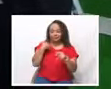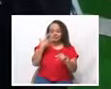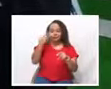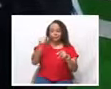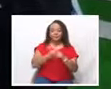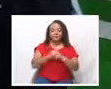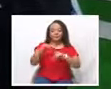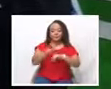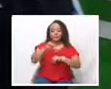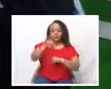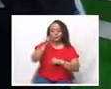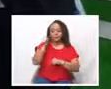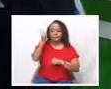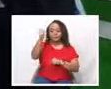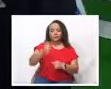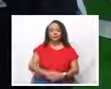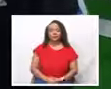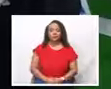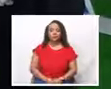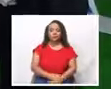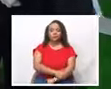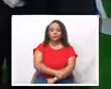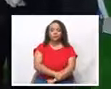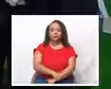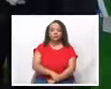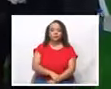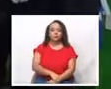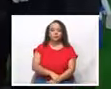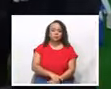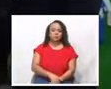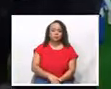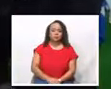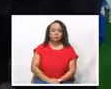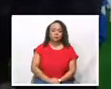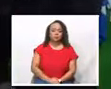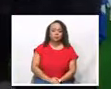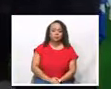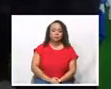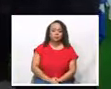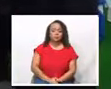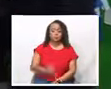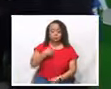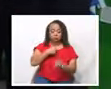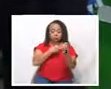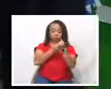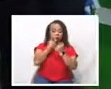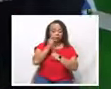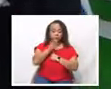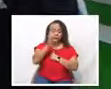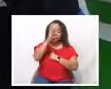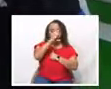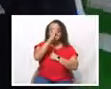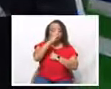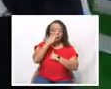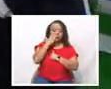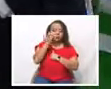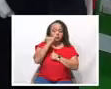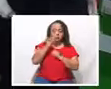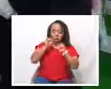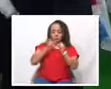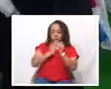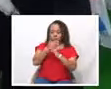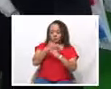del aeropuerto Juan Santa María. Tal vez ahí te sostenemos mientras vas a buscar a la mamá, si es que está